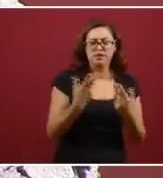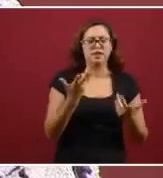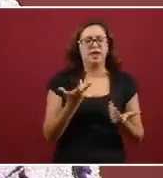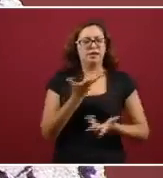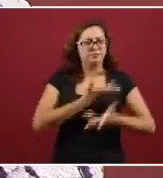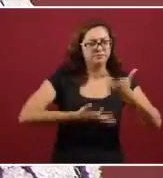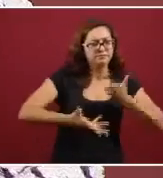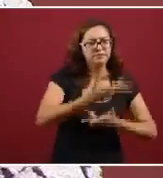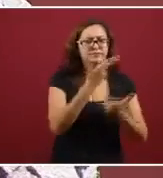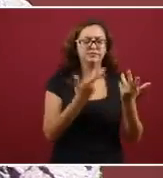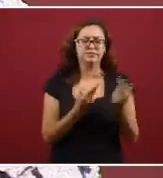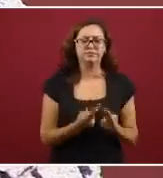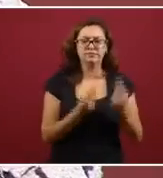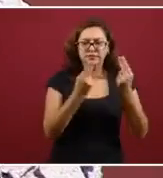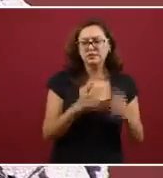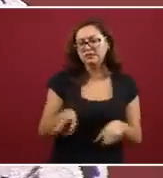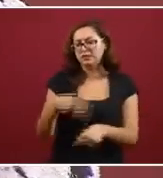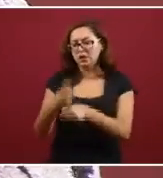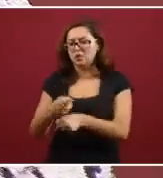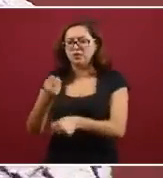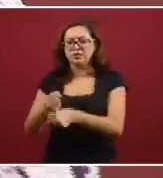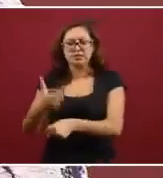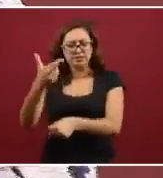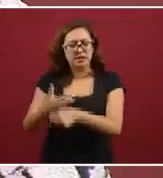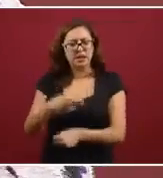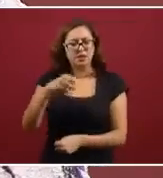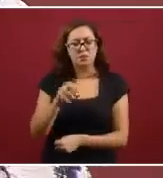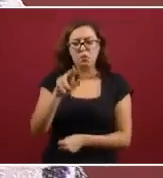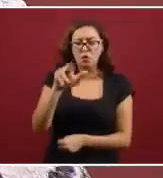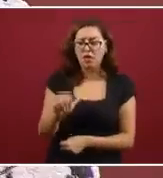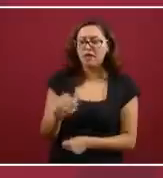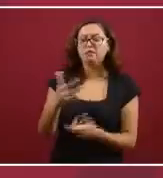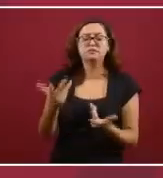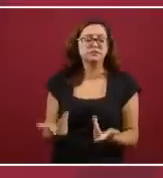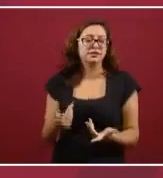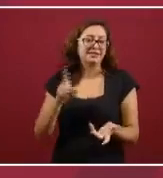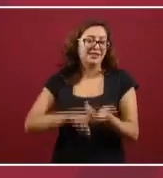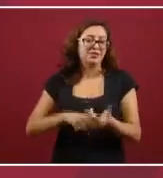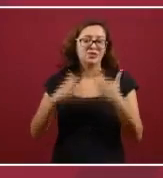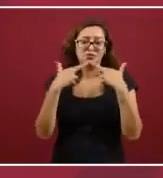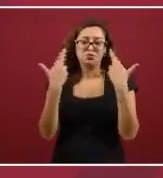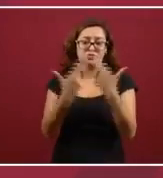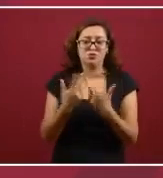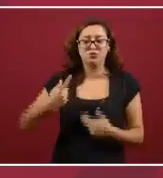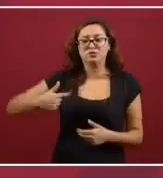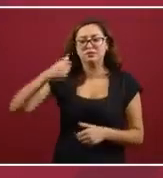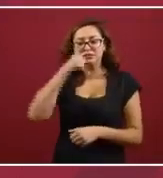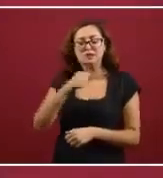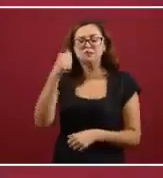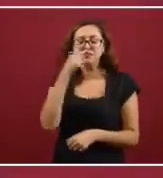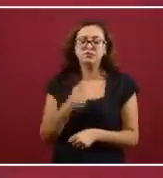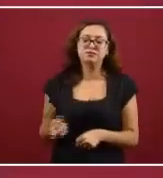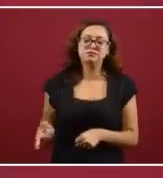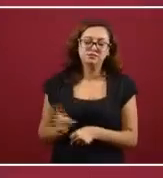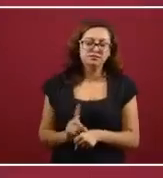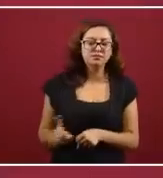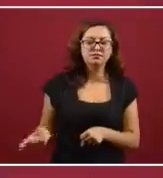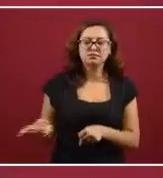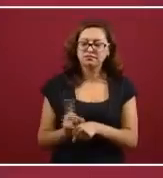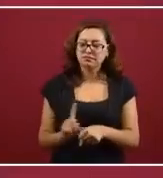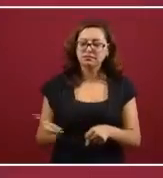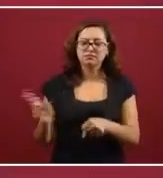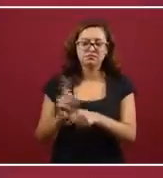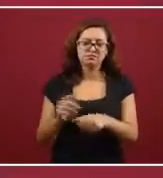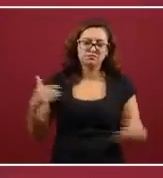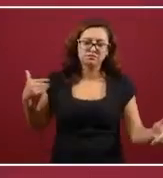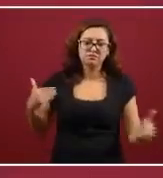y prácticamente es tan importante esto que nuestras reuniones de gabinete dentro de la Secretaría es un tema que lleva